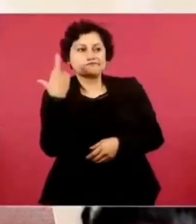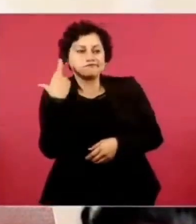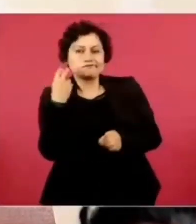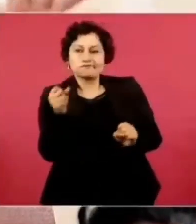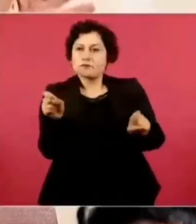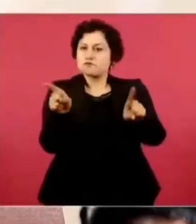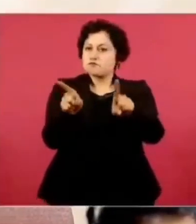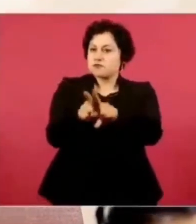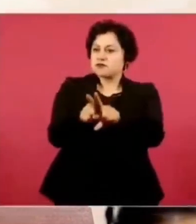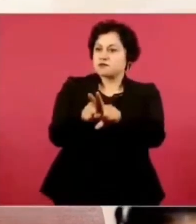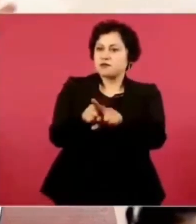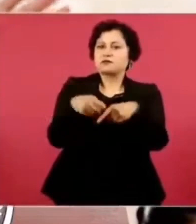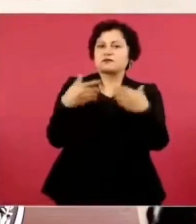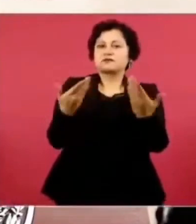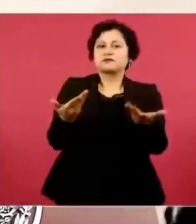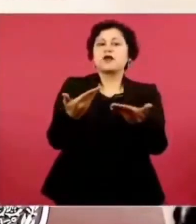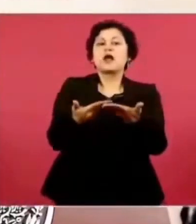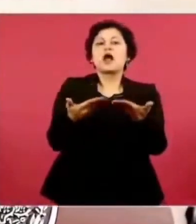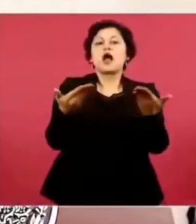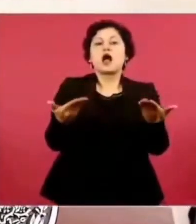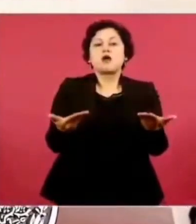se volvieron paladines